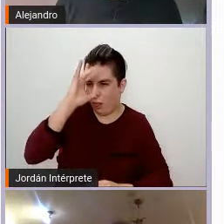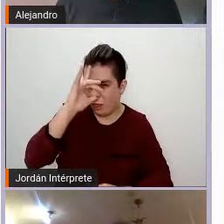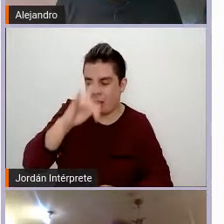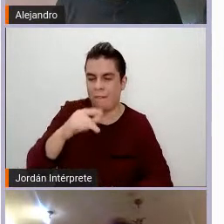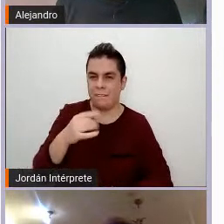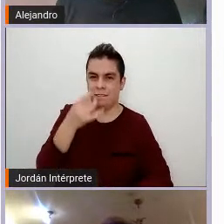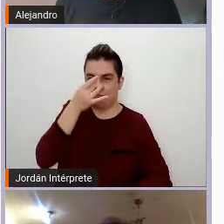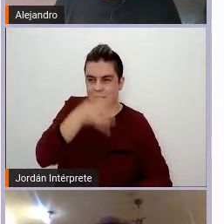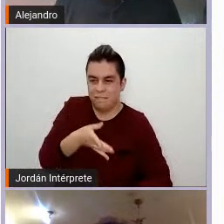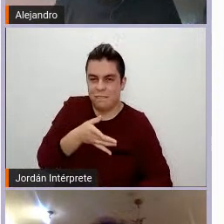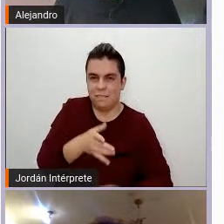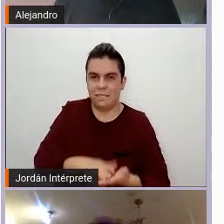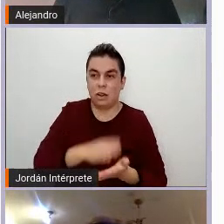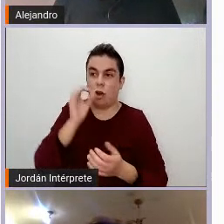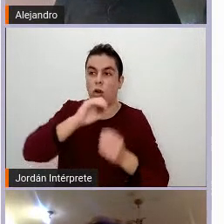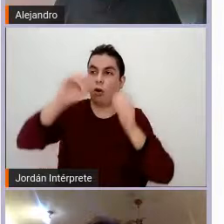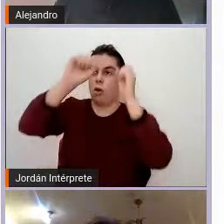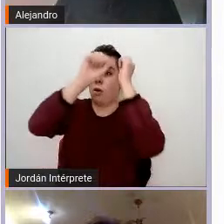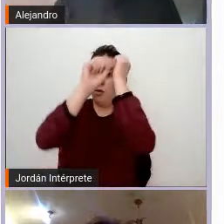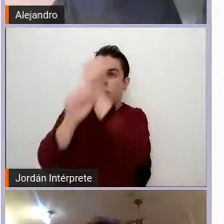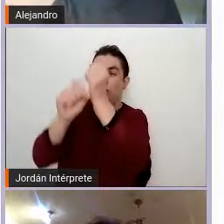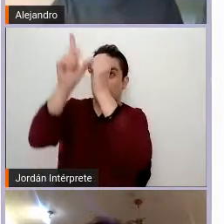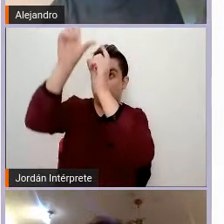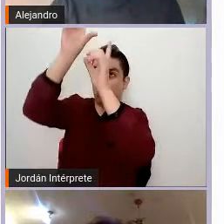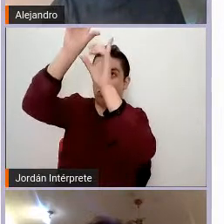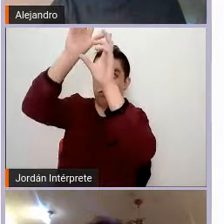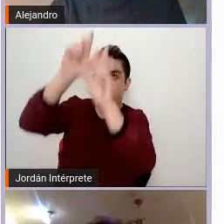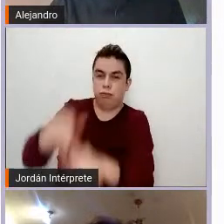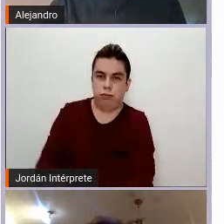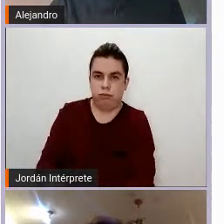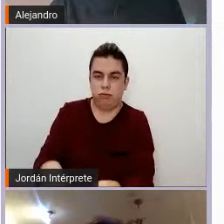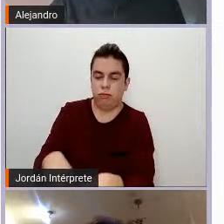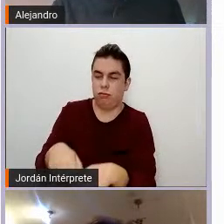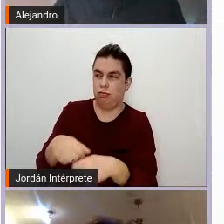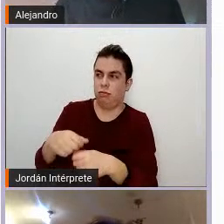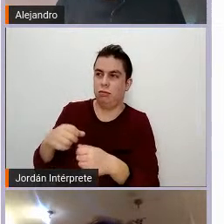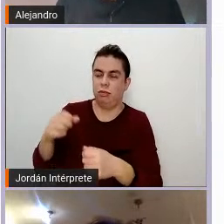y derrocamientos cómicos, cierro comillas.